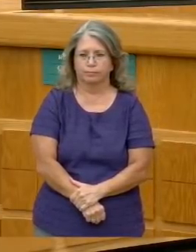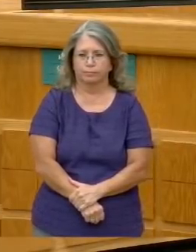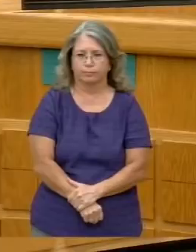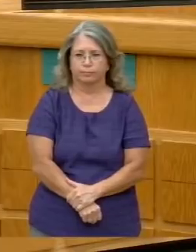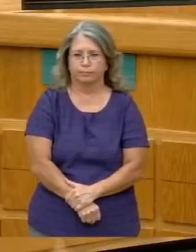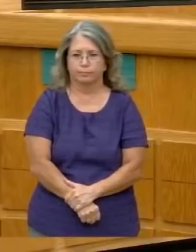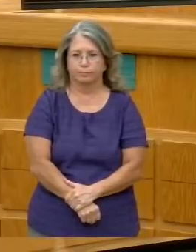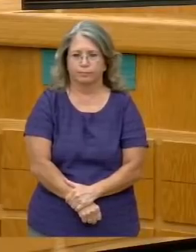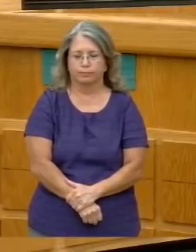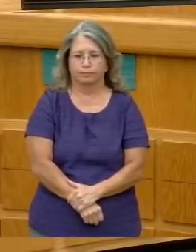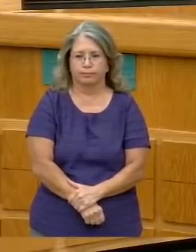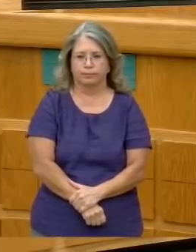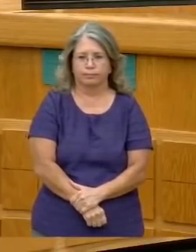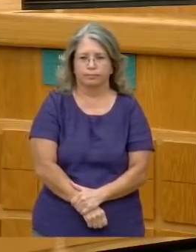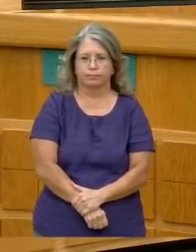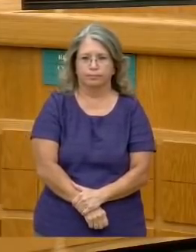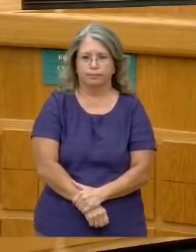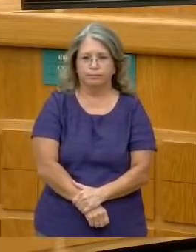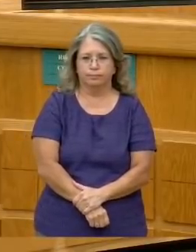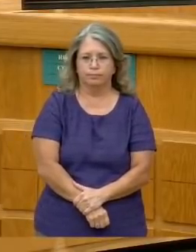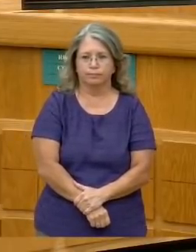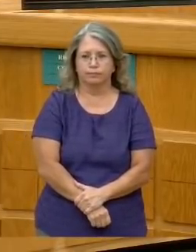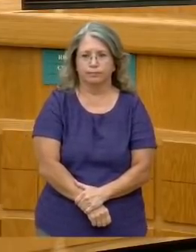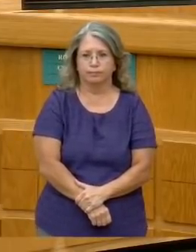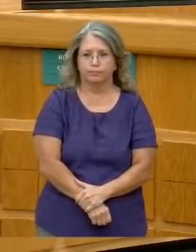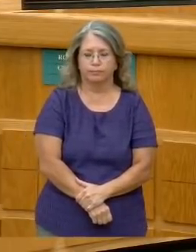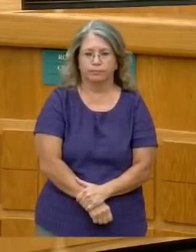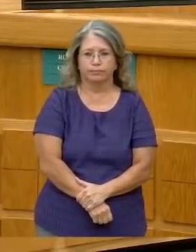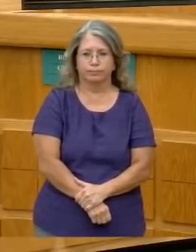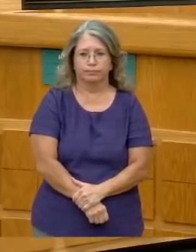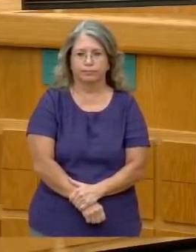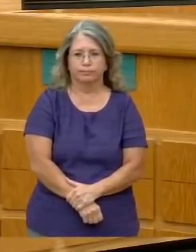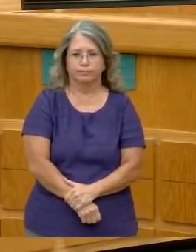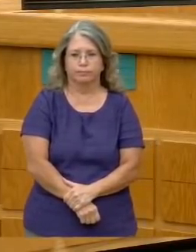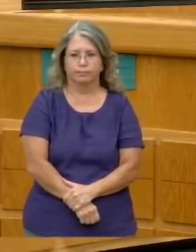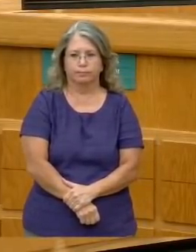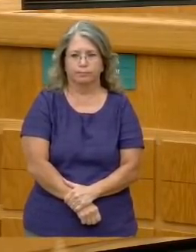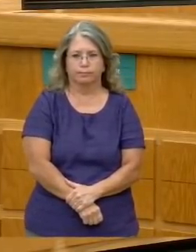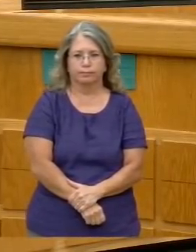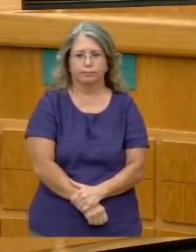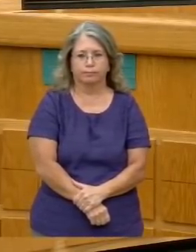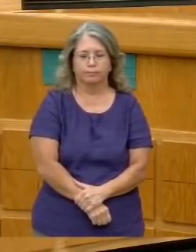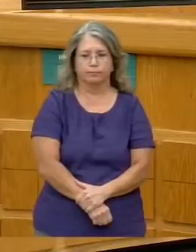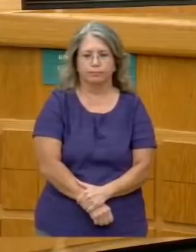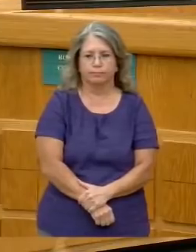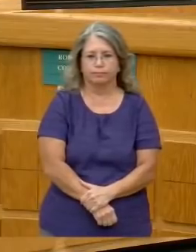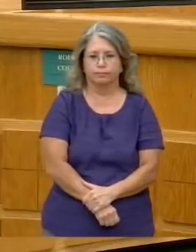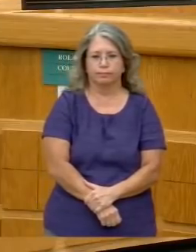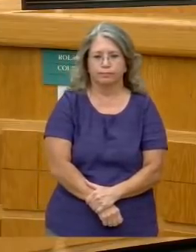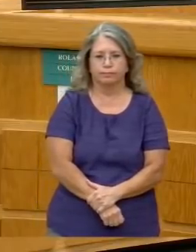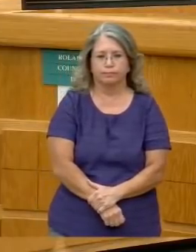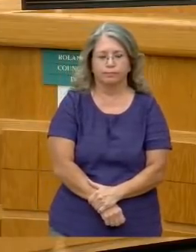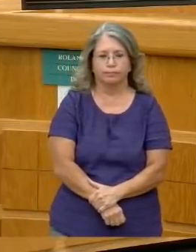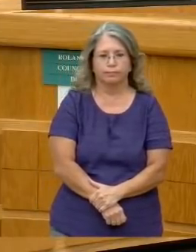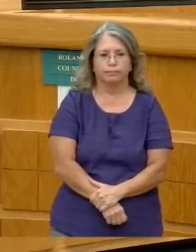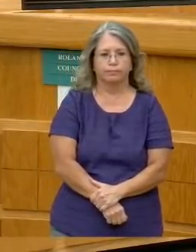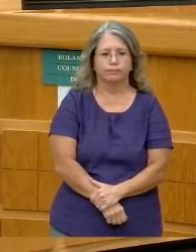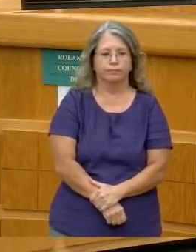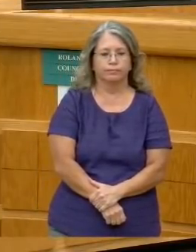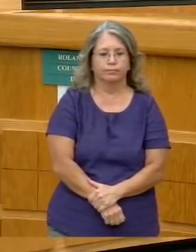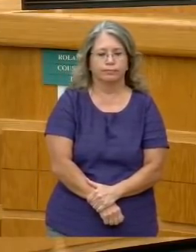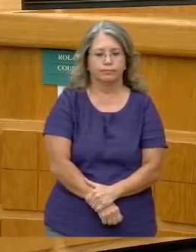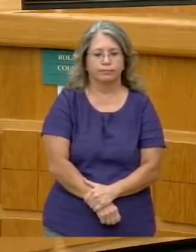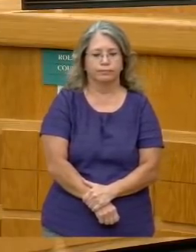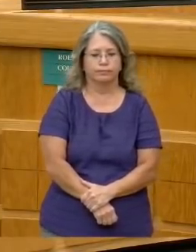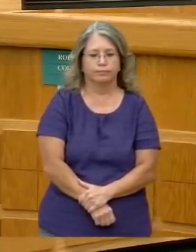con los demás, era desinteresado y ayudaba mucho a otras personas. Él entrenó a un sinnúmero de oficiales. Él era un esposo, padre y sobre